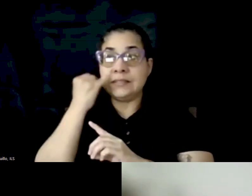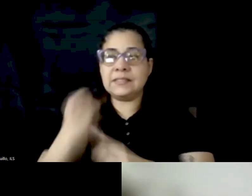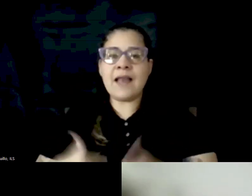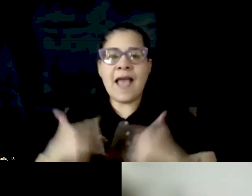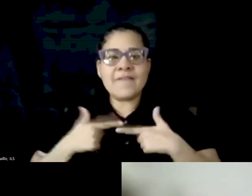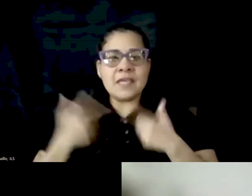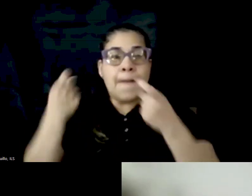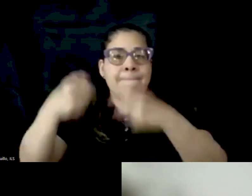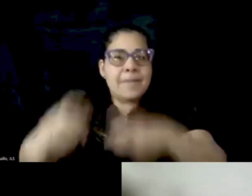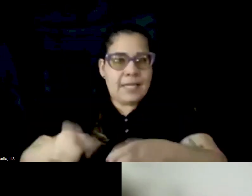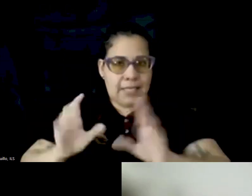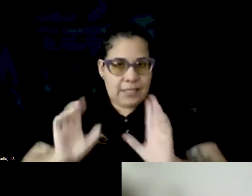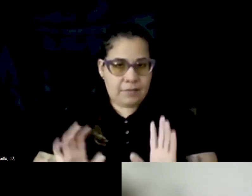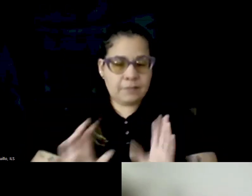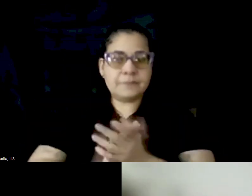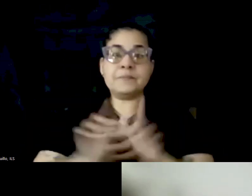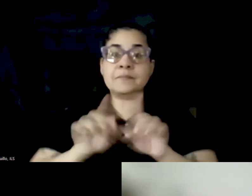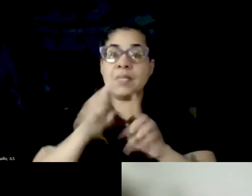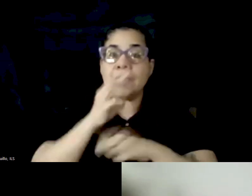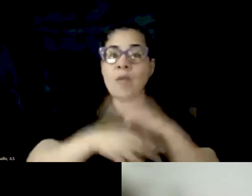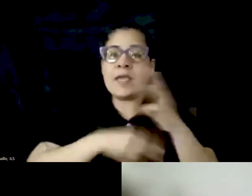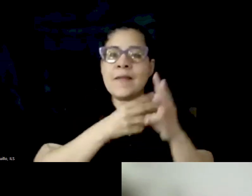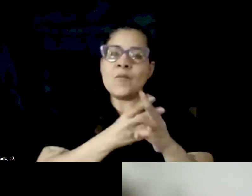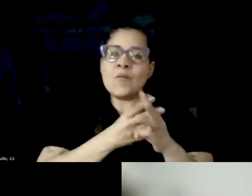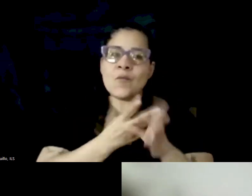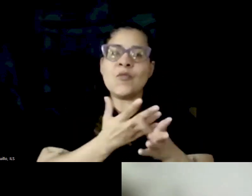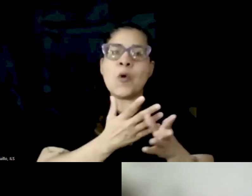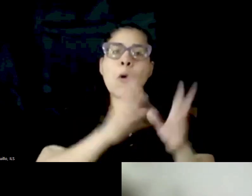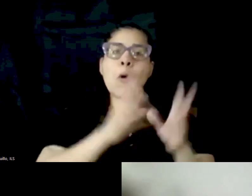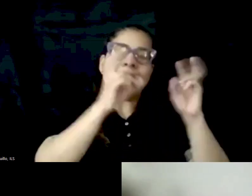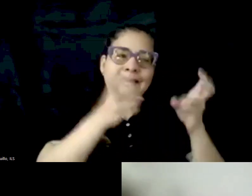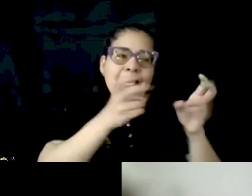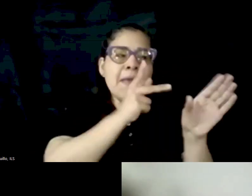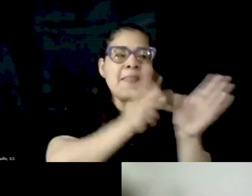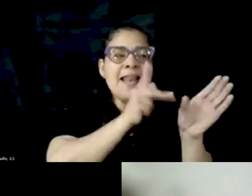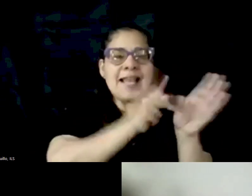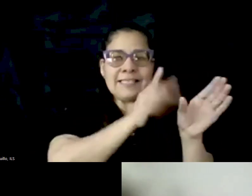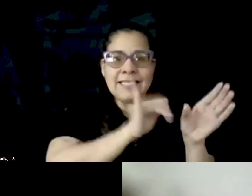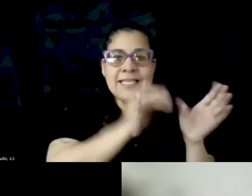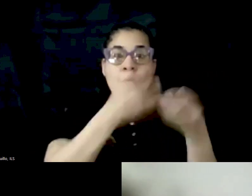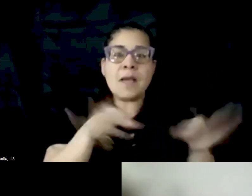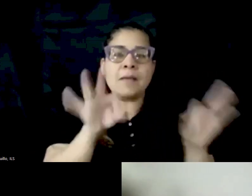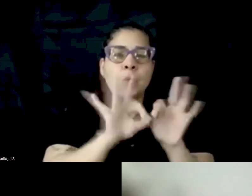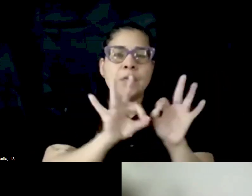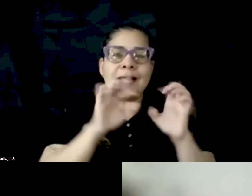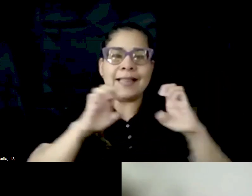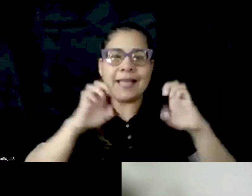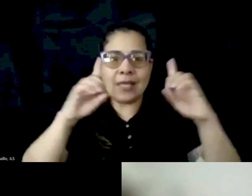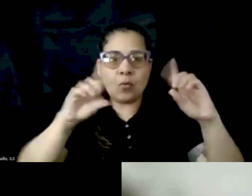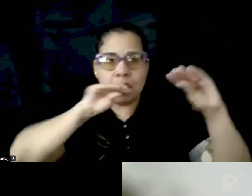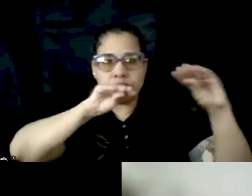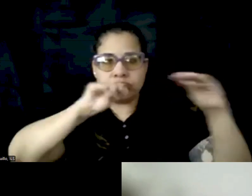peligro. En el mundo de la psiquiatría, aquí lo más importante es educar. Y eso, pues yo creo